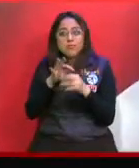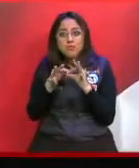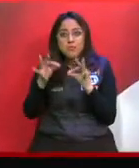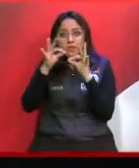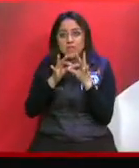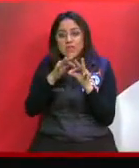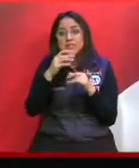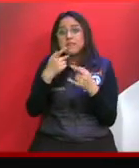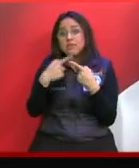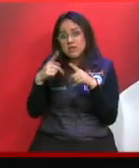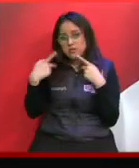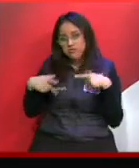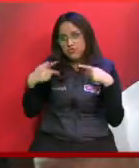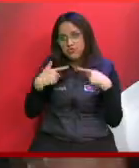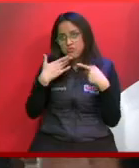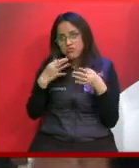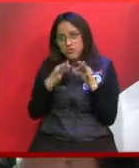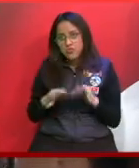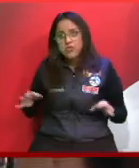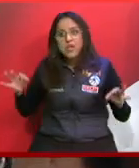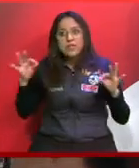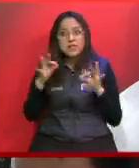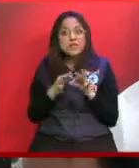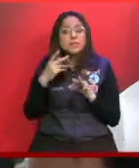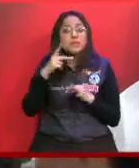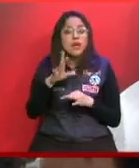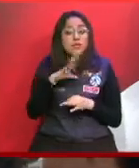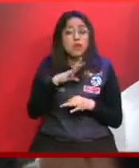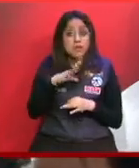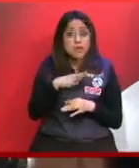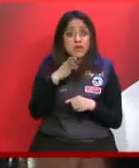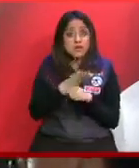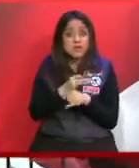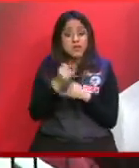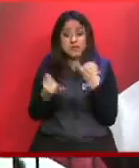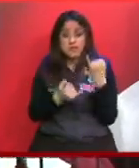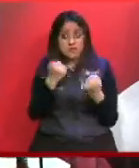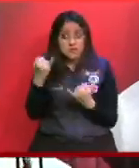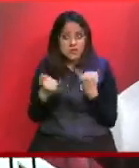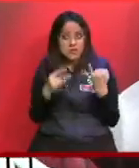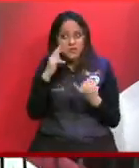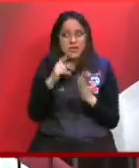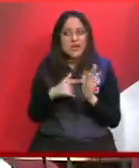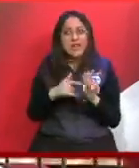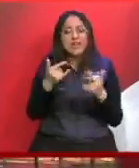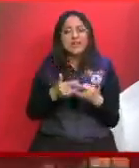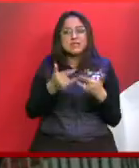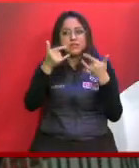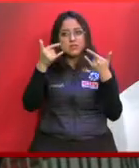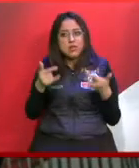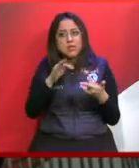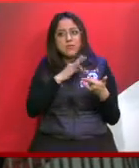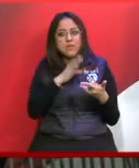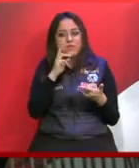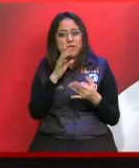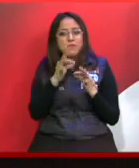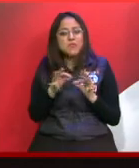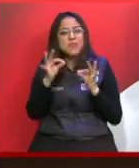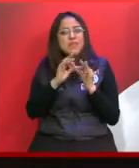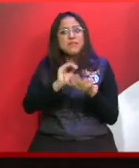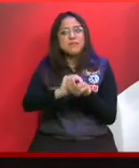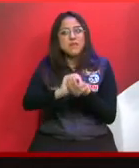personajes históricos y monumentos. Sin embargo, hoy Juguetón logra ser historia y ser parte del premio mayor.